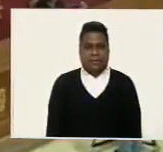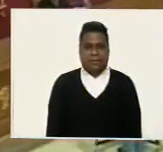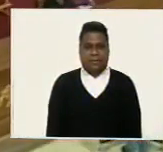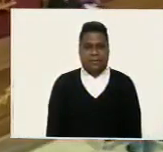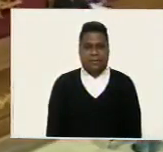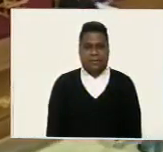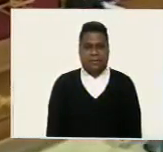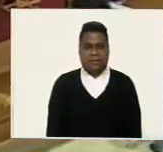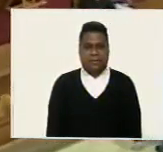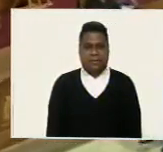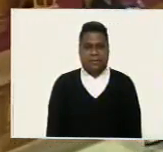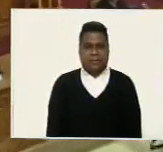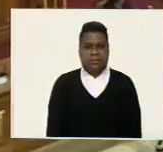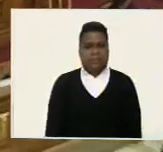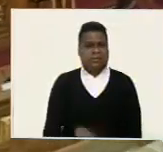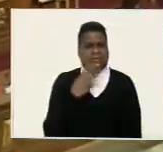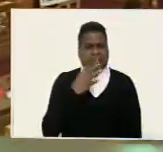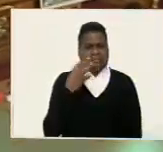Es insólito, de verdad,